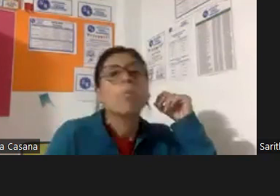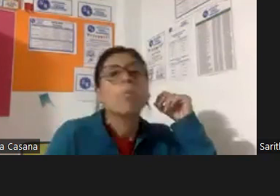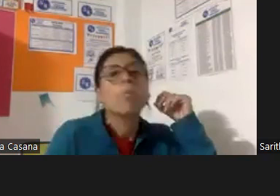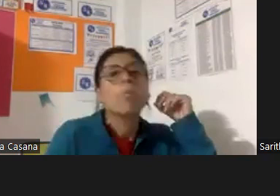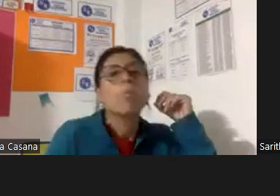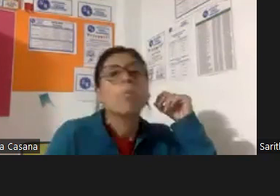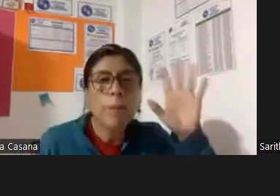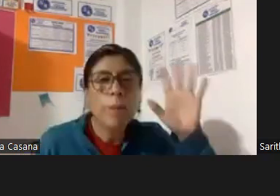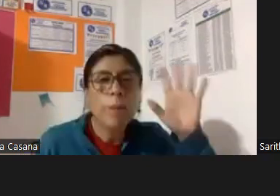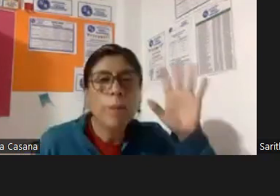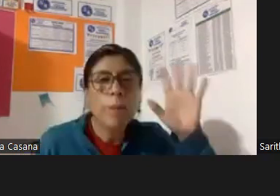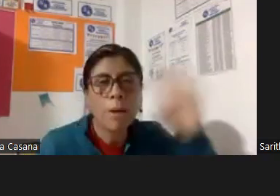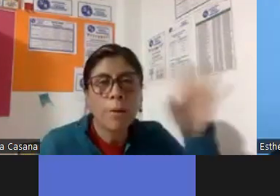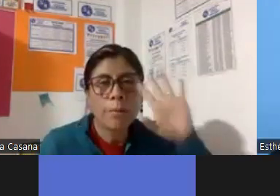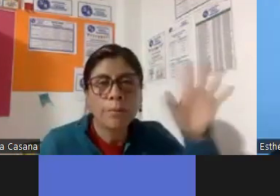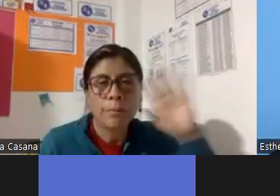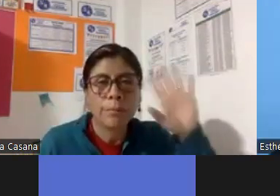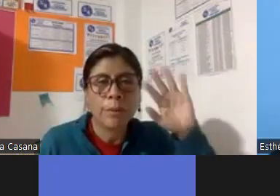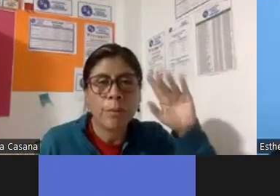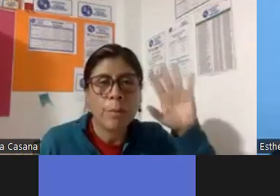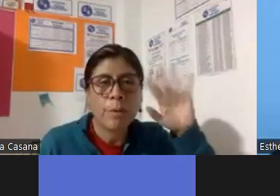Gracias. Hasta la próxima, mis.